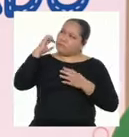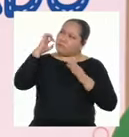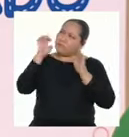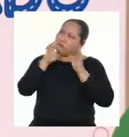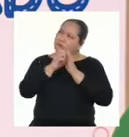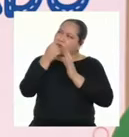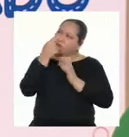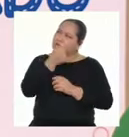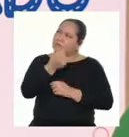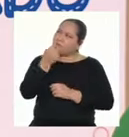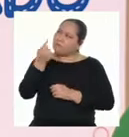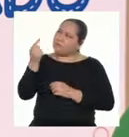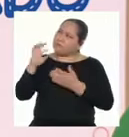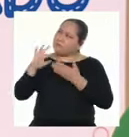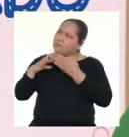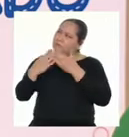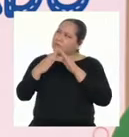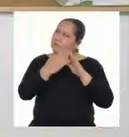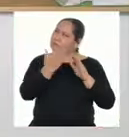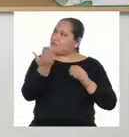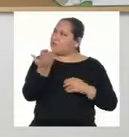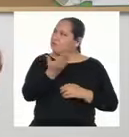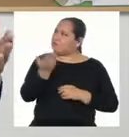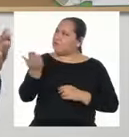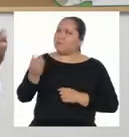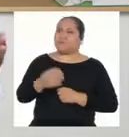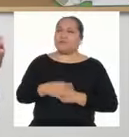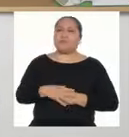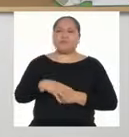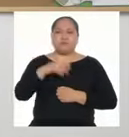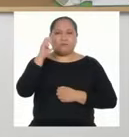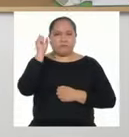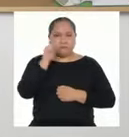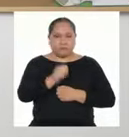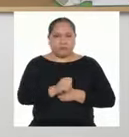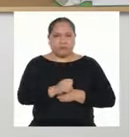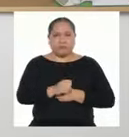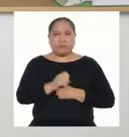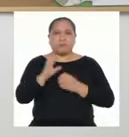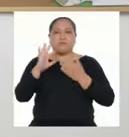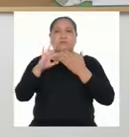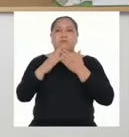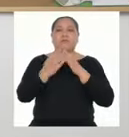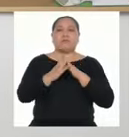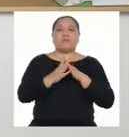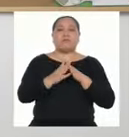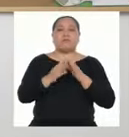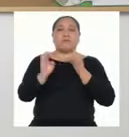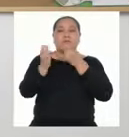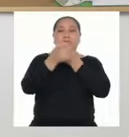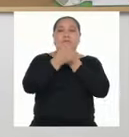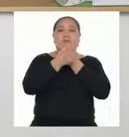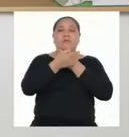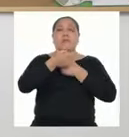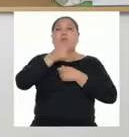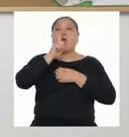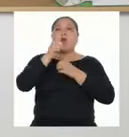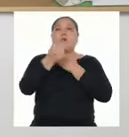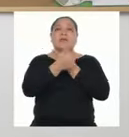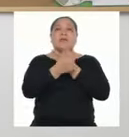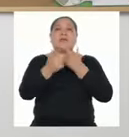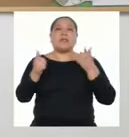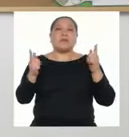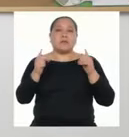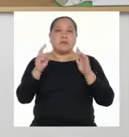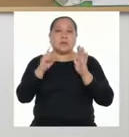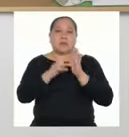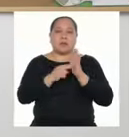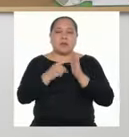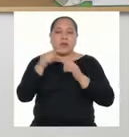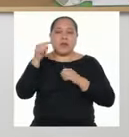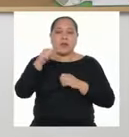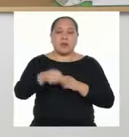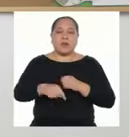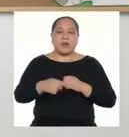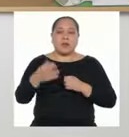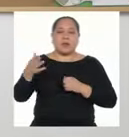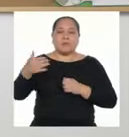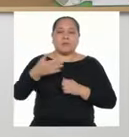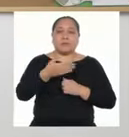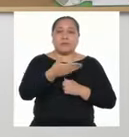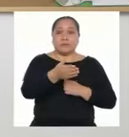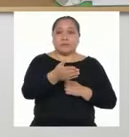de cada una de estas comunidades? Claro, en las comunidades de aguas libres encontramos las especies de